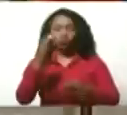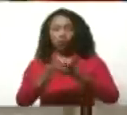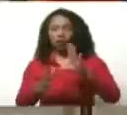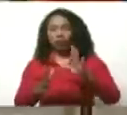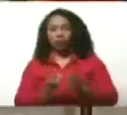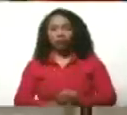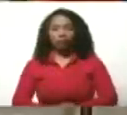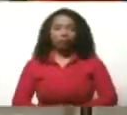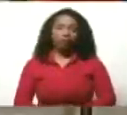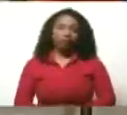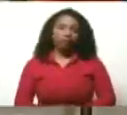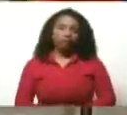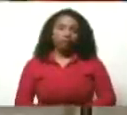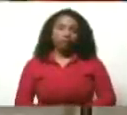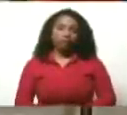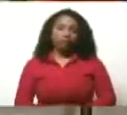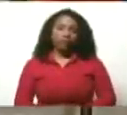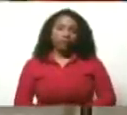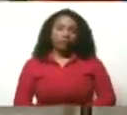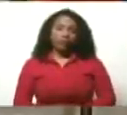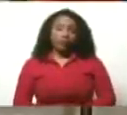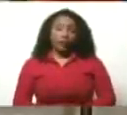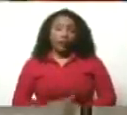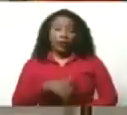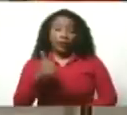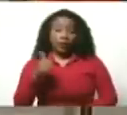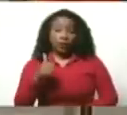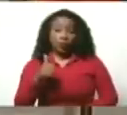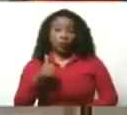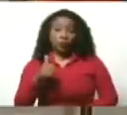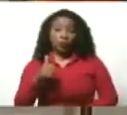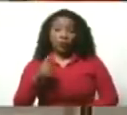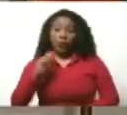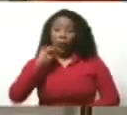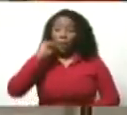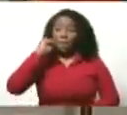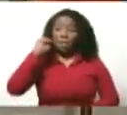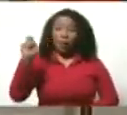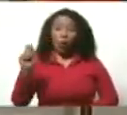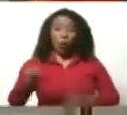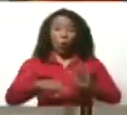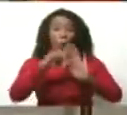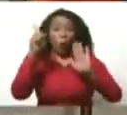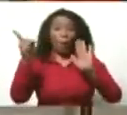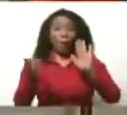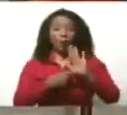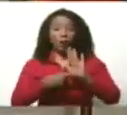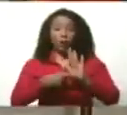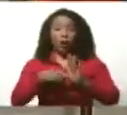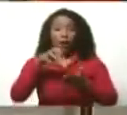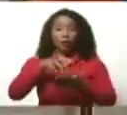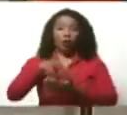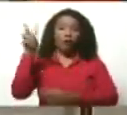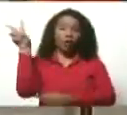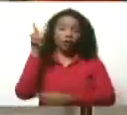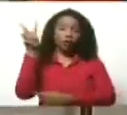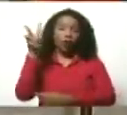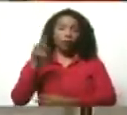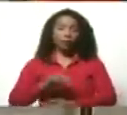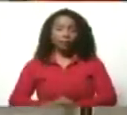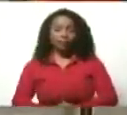lamentable suceso que ocurrió allí, y eso tuvo que pagarlo prácticamente de manera completa al Estado venezolano.